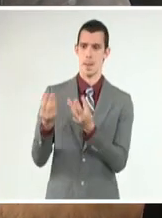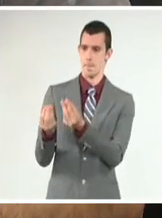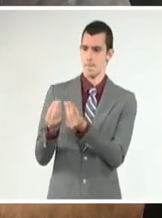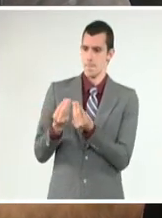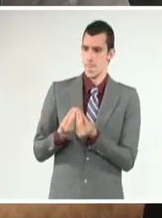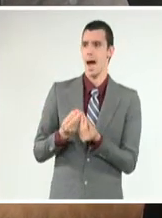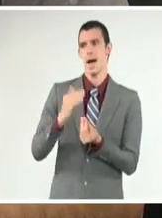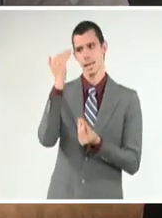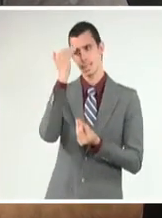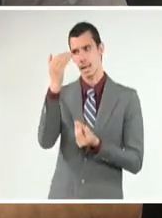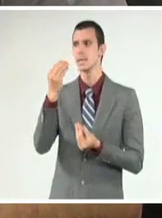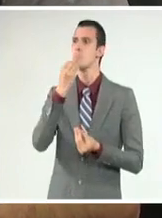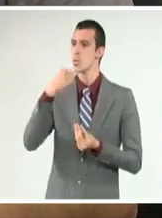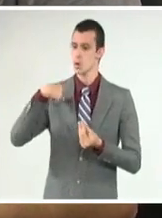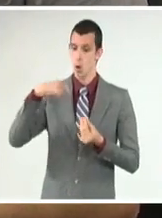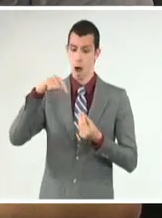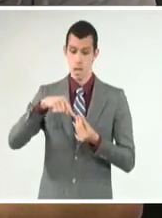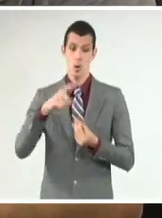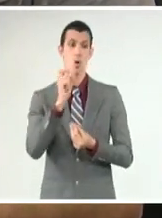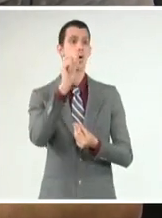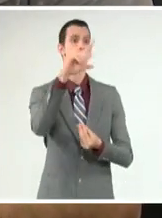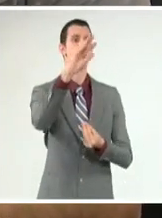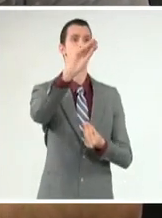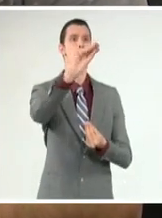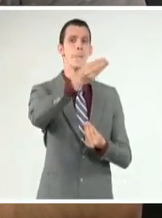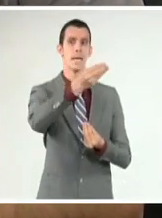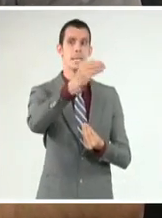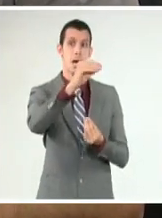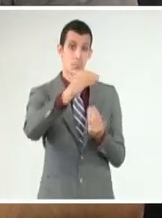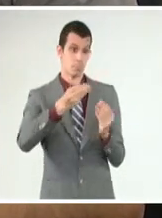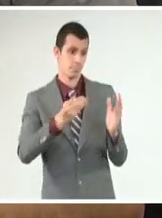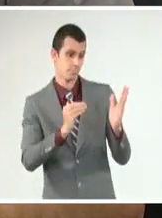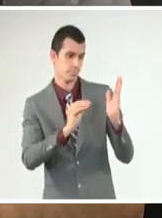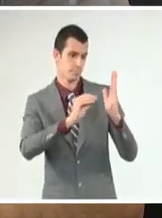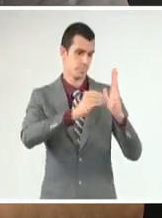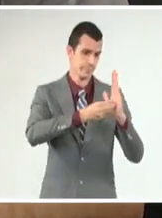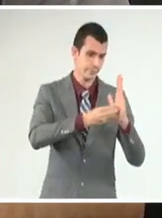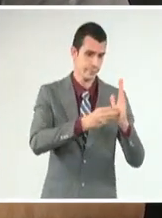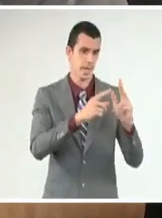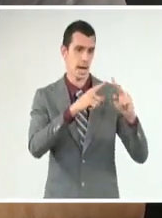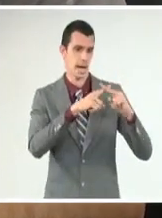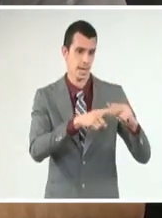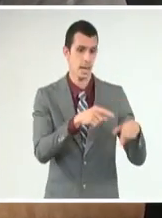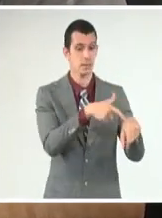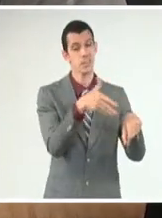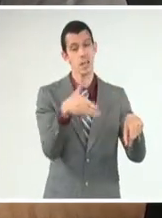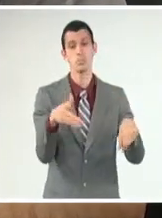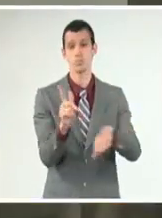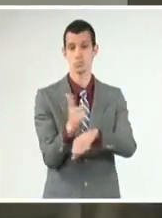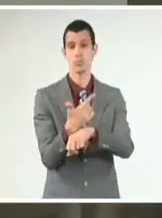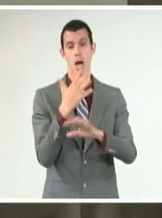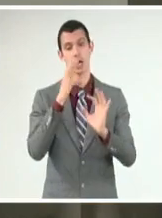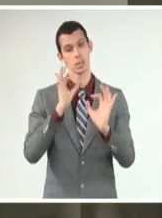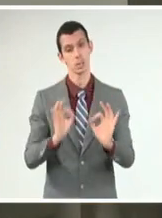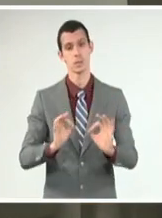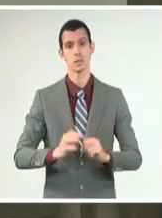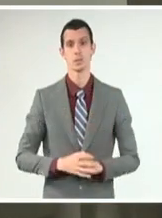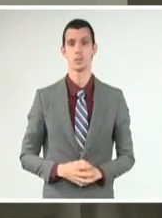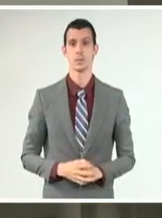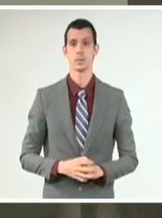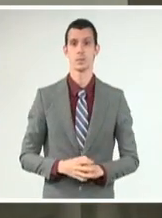los mantenimientos y también, por supuesto, la disponibilidad que tenga el sistema para minimizar las afectaciones al servicio eléctrico.